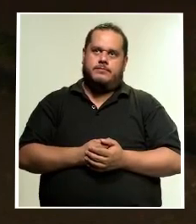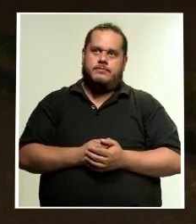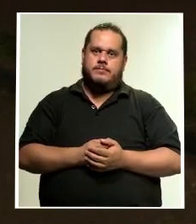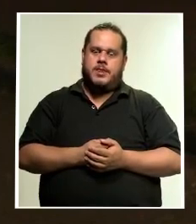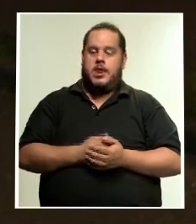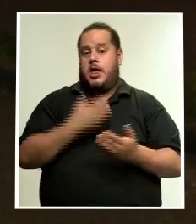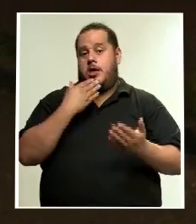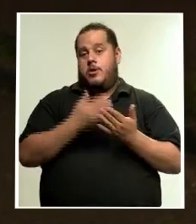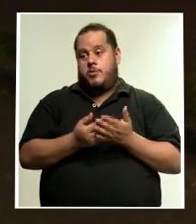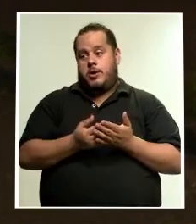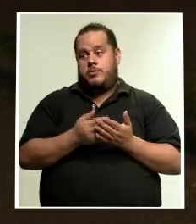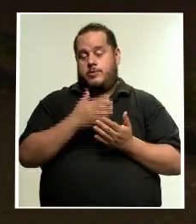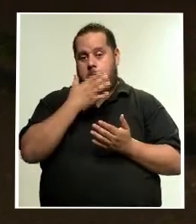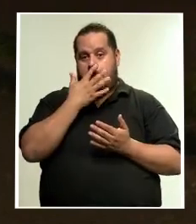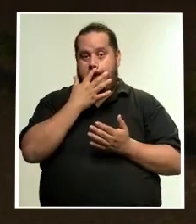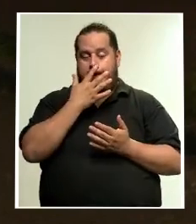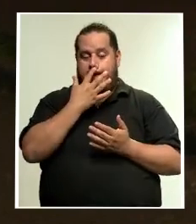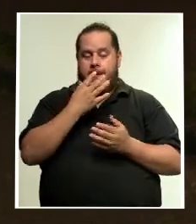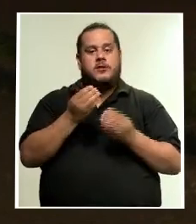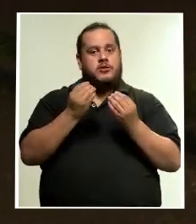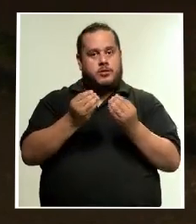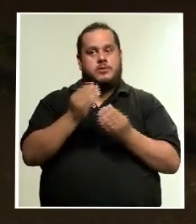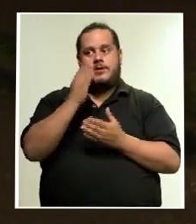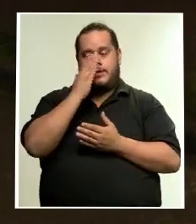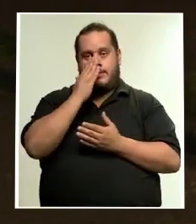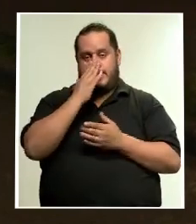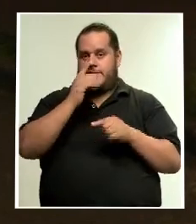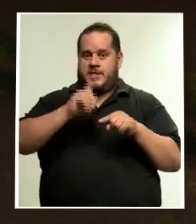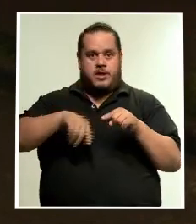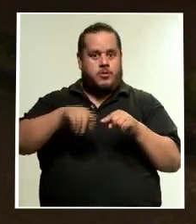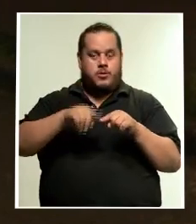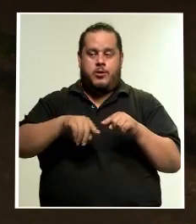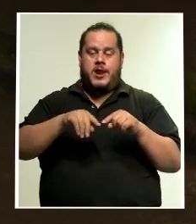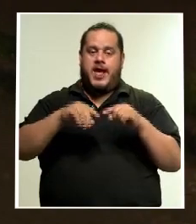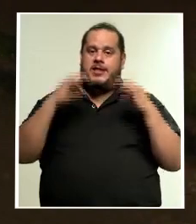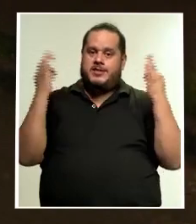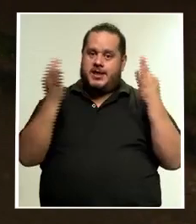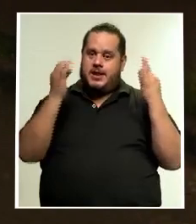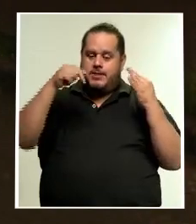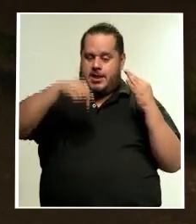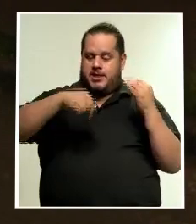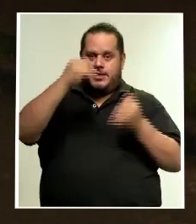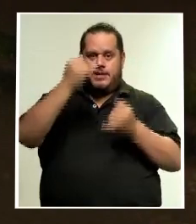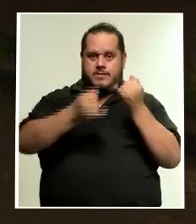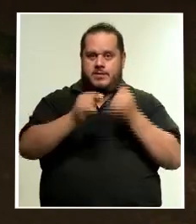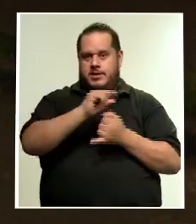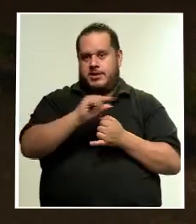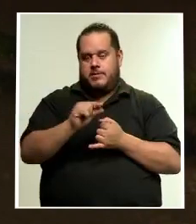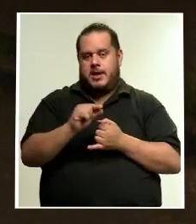Bueno, y es que son muchas las madres que no podrán celebrar este fin de semana